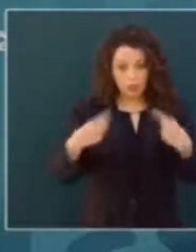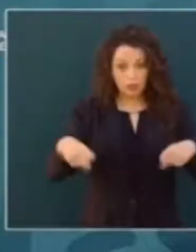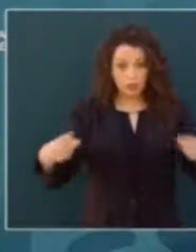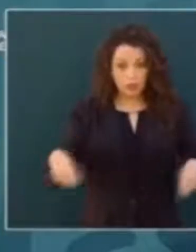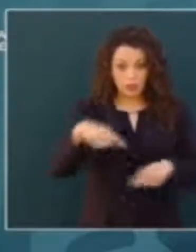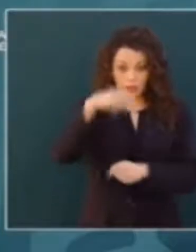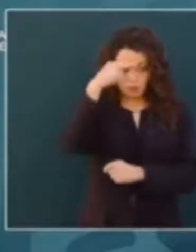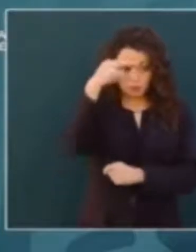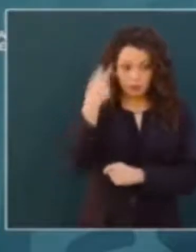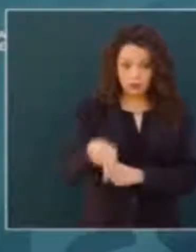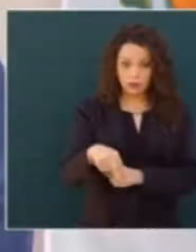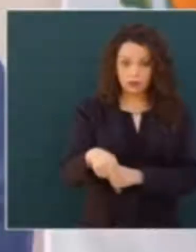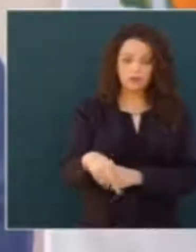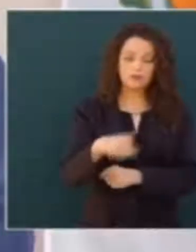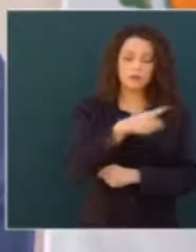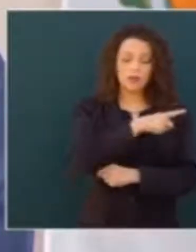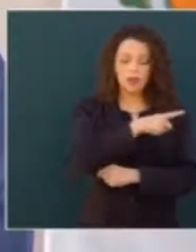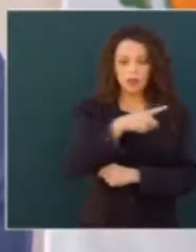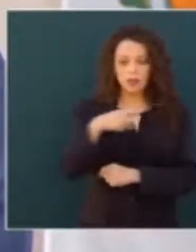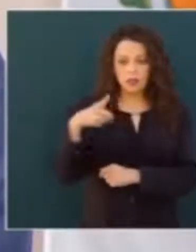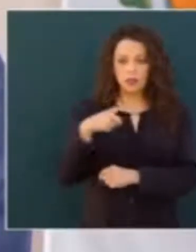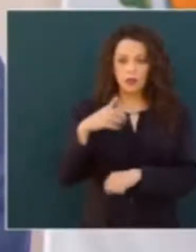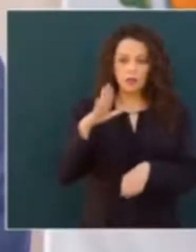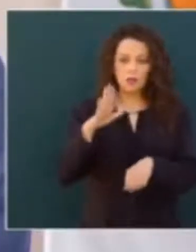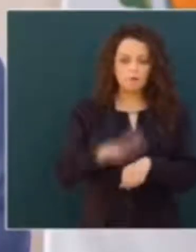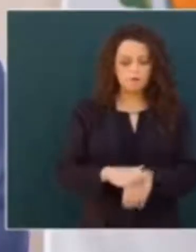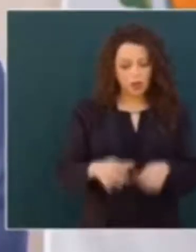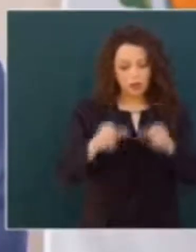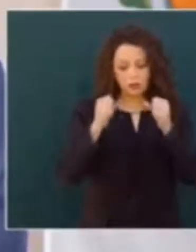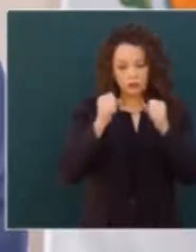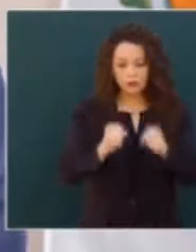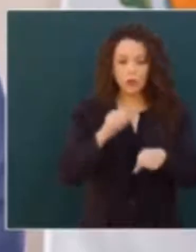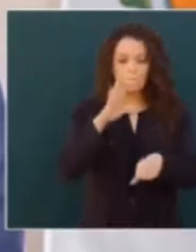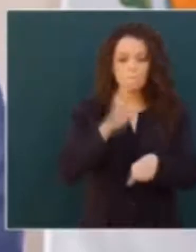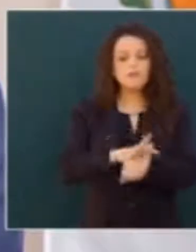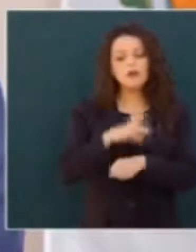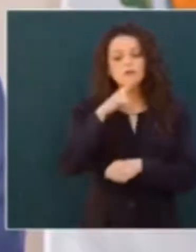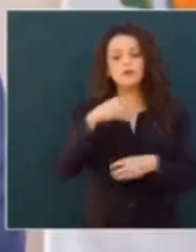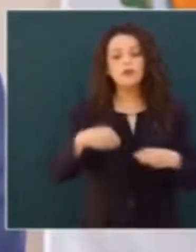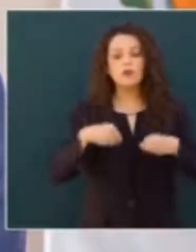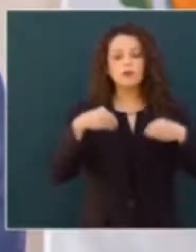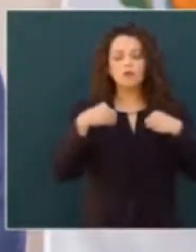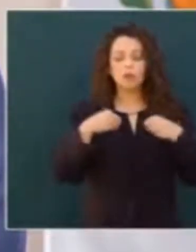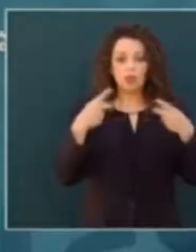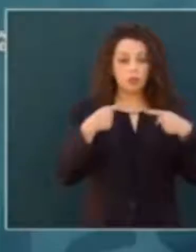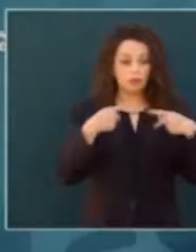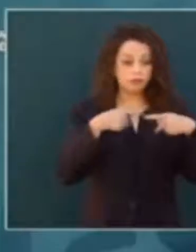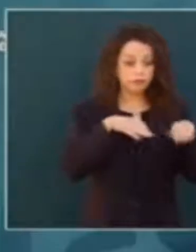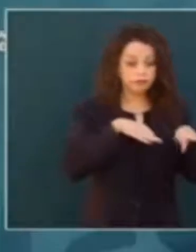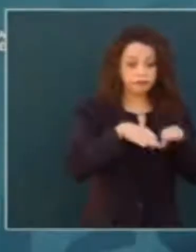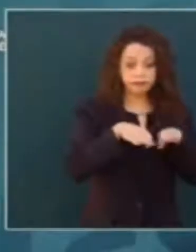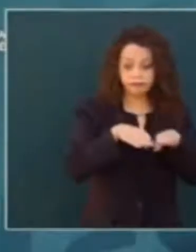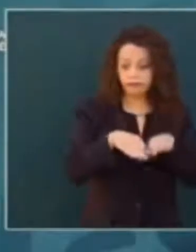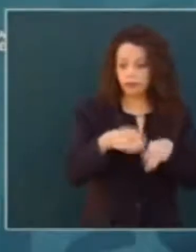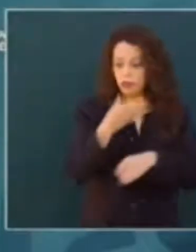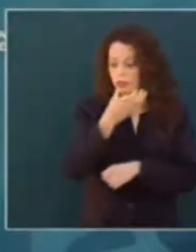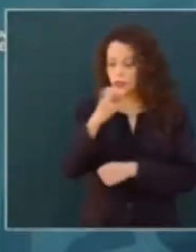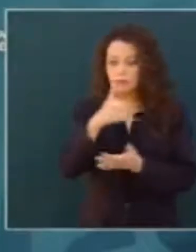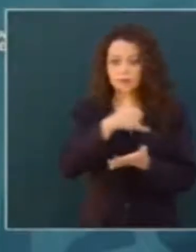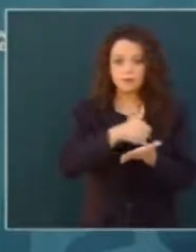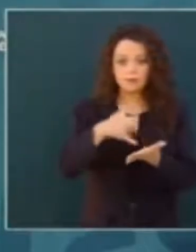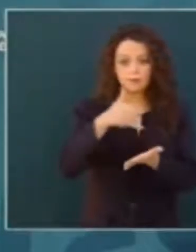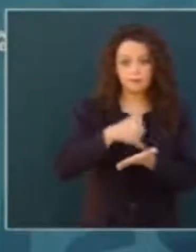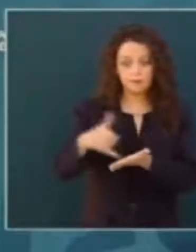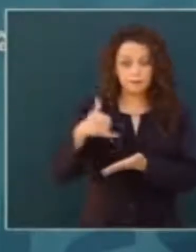sustentarse en la mejoría de las condiciones de vida de campesinos y obreros, y a ello dedicó buena parte de